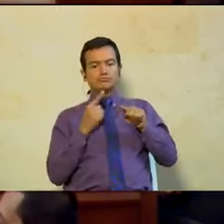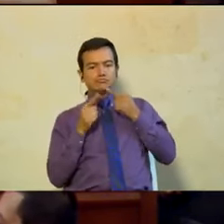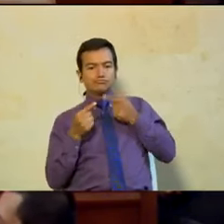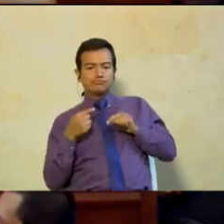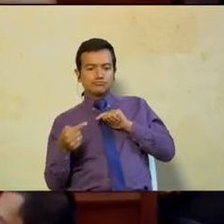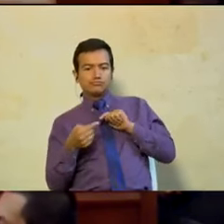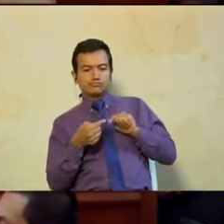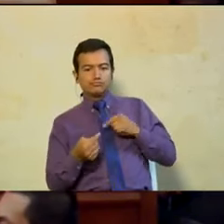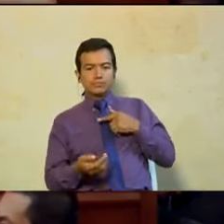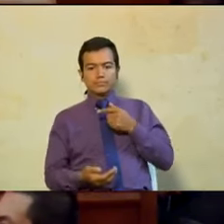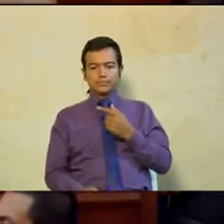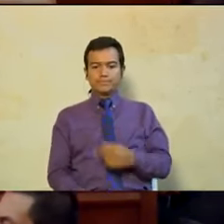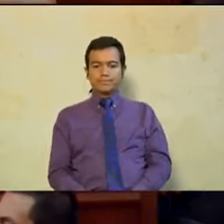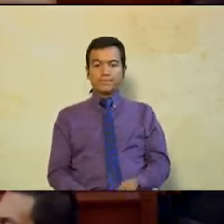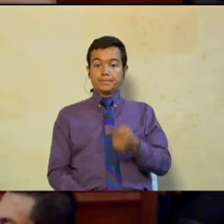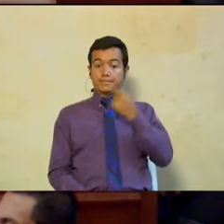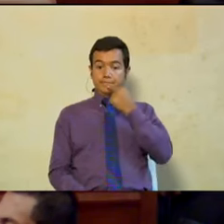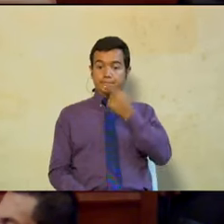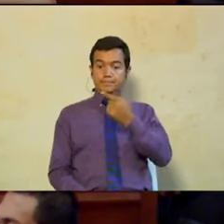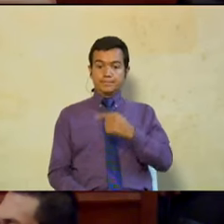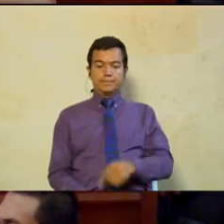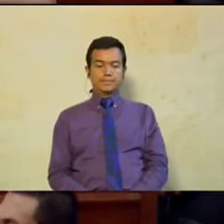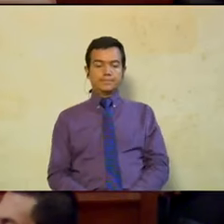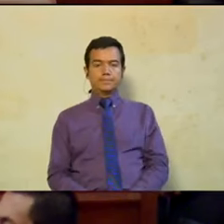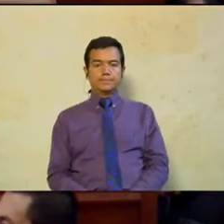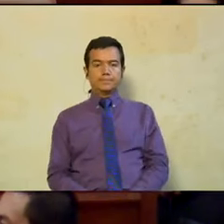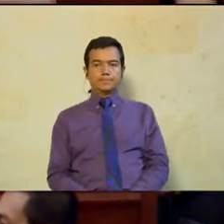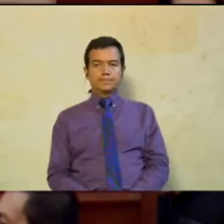proposiciones avaladas dicen lo siguiente